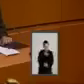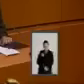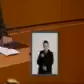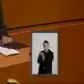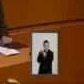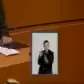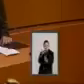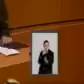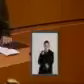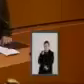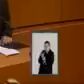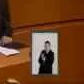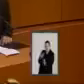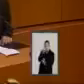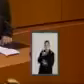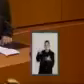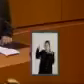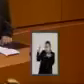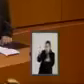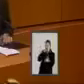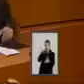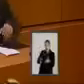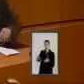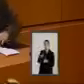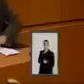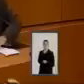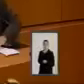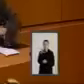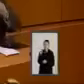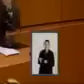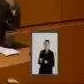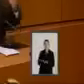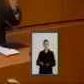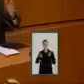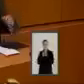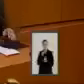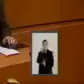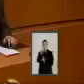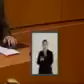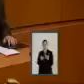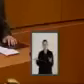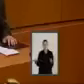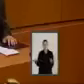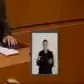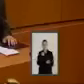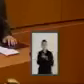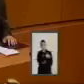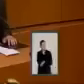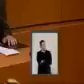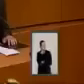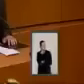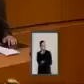superior de la niñez. He escuchado con atención a la compañera de Acción Nacional,